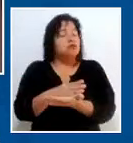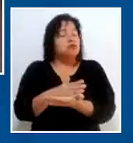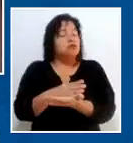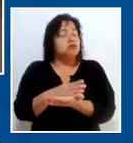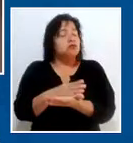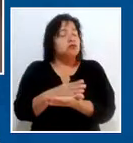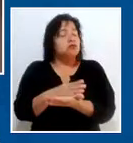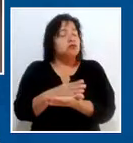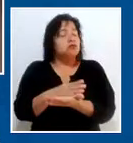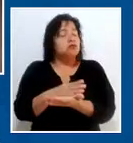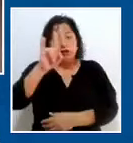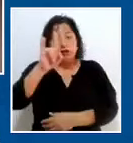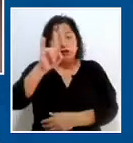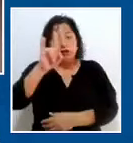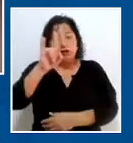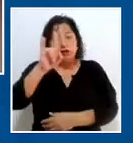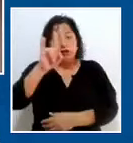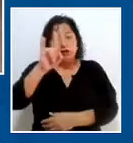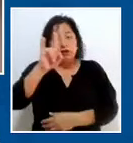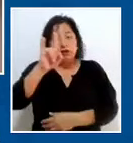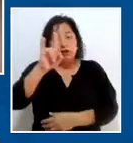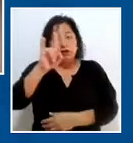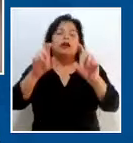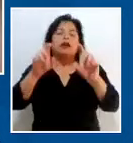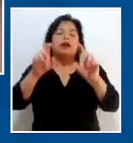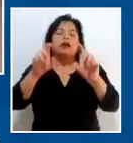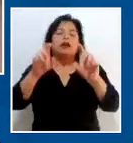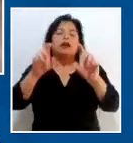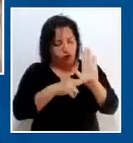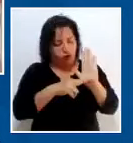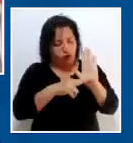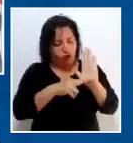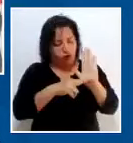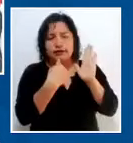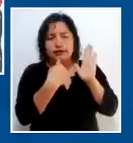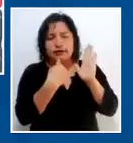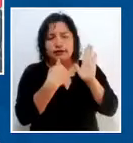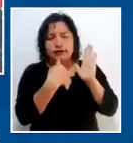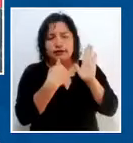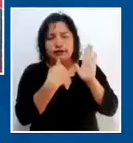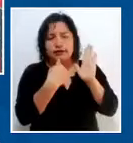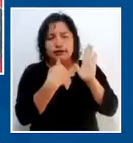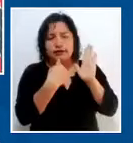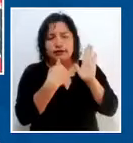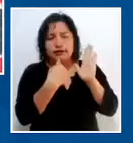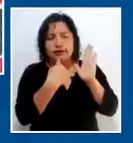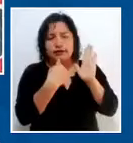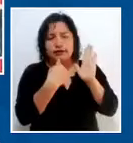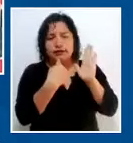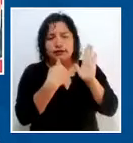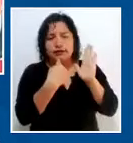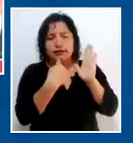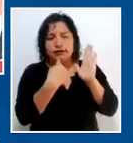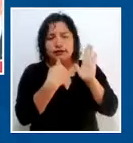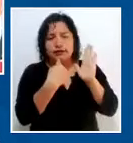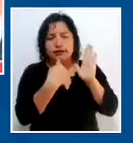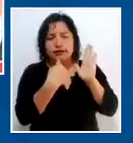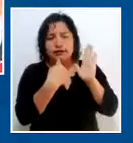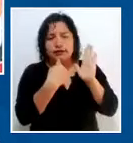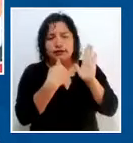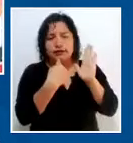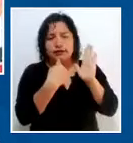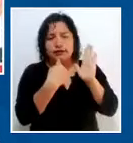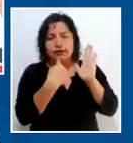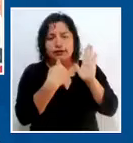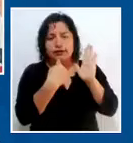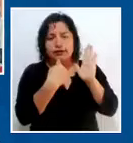común que se utilice estos procedimientos, pero existe, la normativa establece este régimen de sanciones que